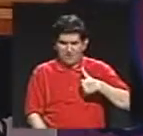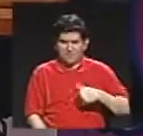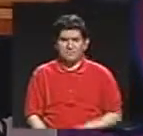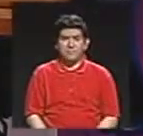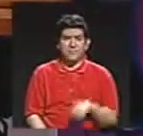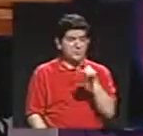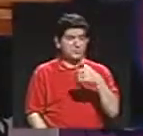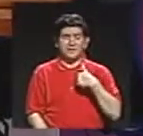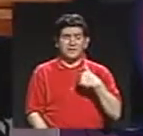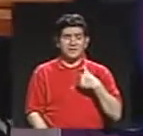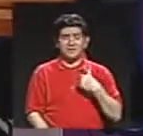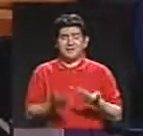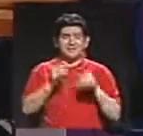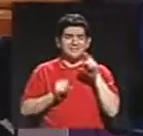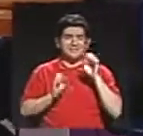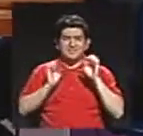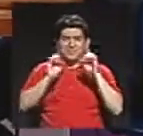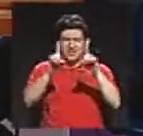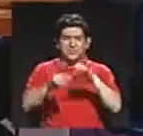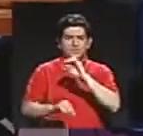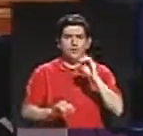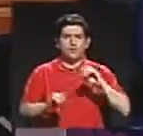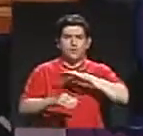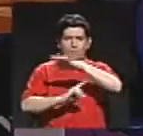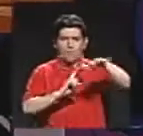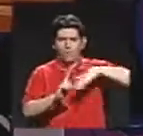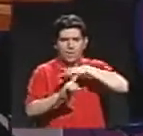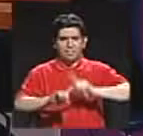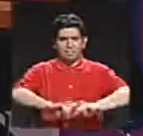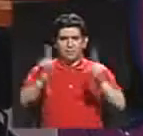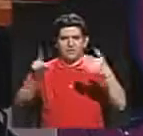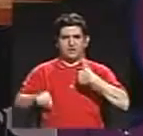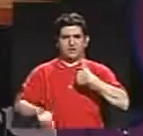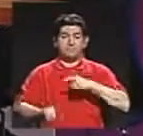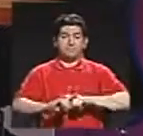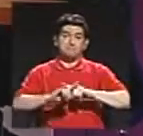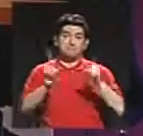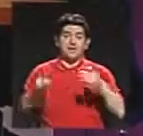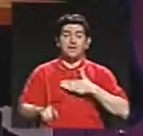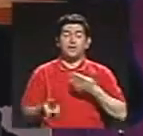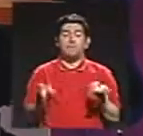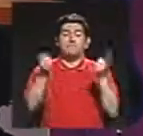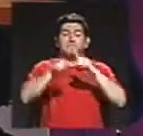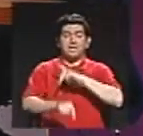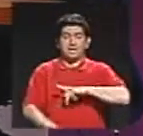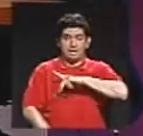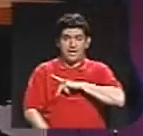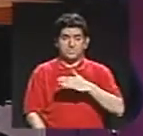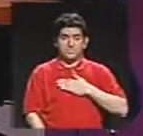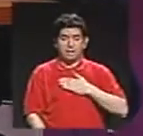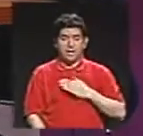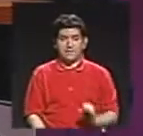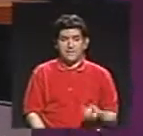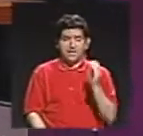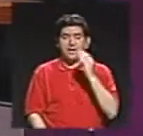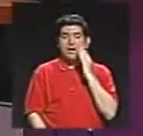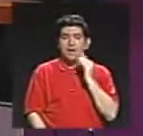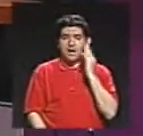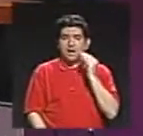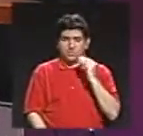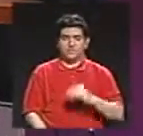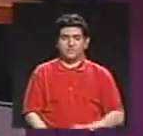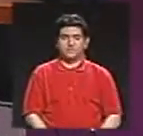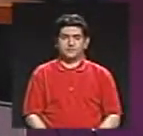porque no estás educado así o porque estás en un entorno diferente verdad Pero bueno caso particular a mí me criaron mis abuelitos